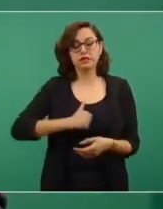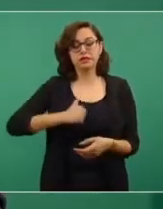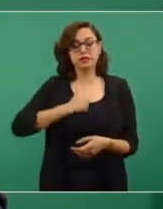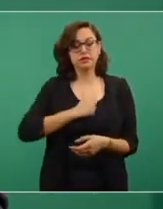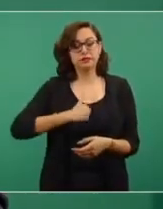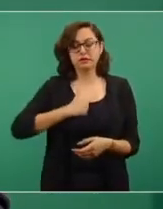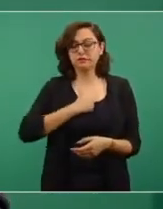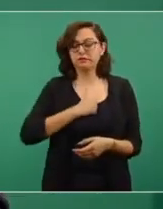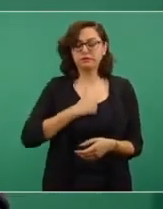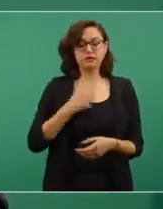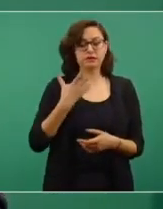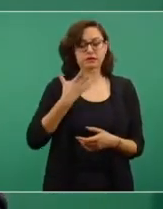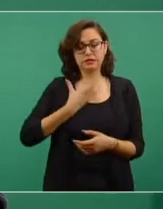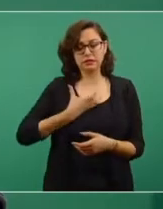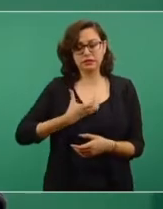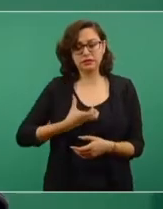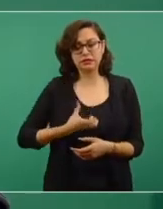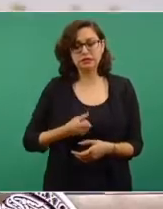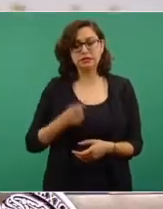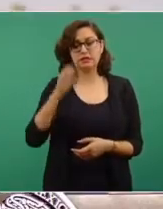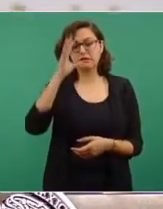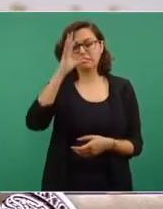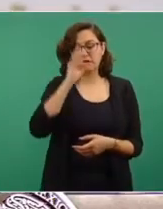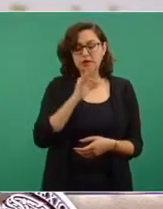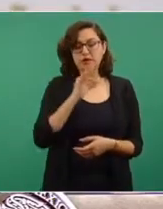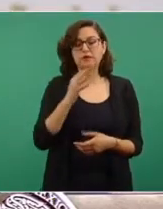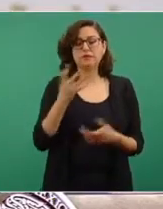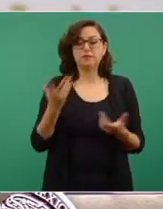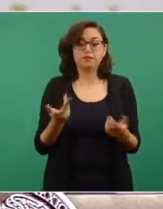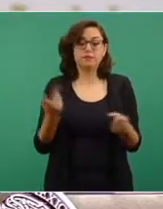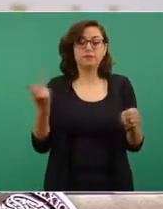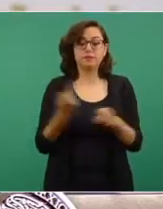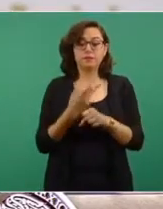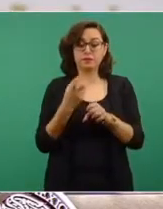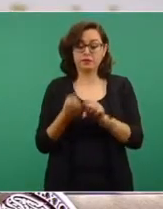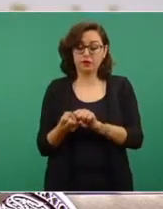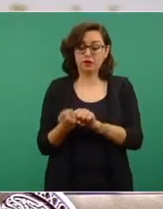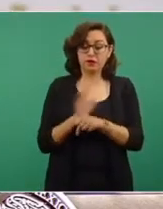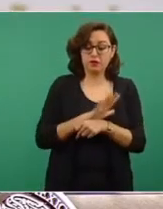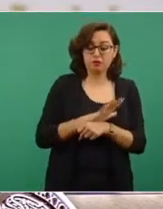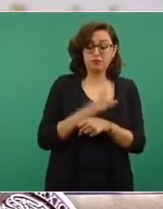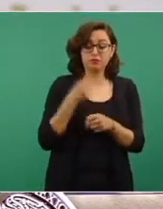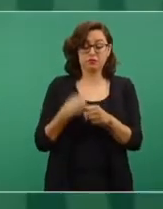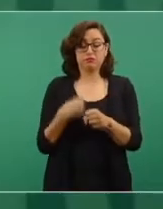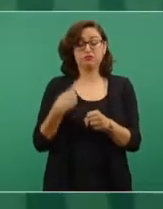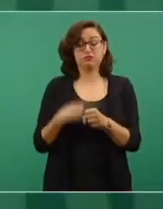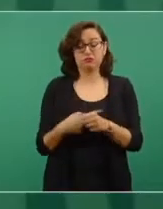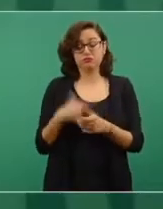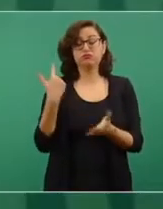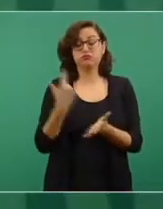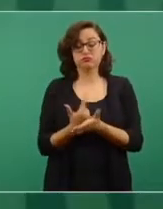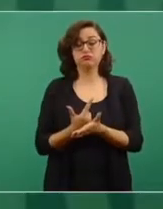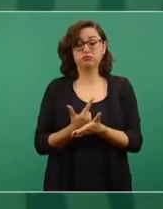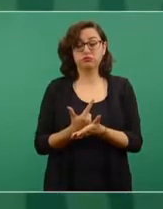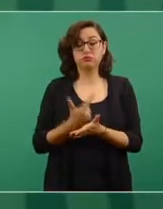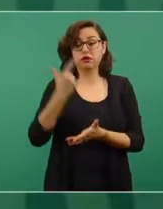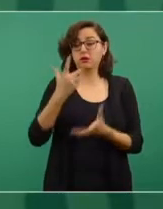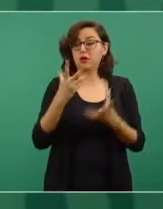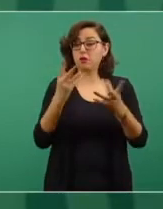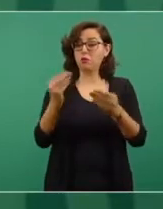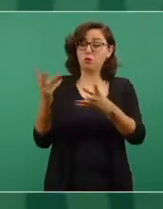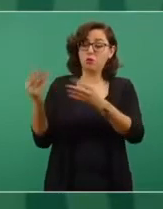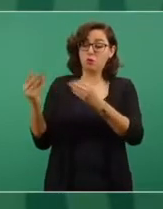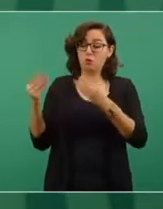siempre lamentable y siempre triste situación de que COVID es una enfermedad fatal y ha hecho que pierdan la